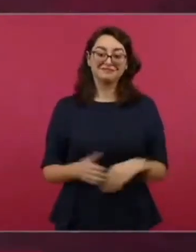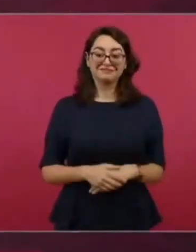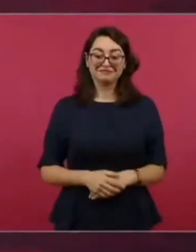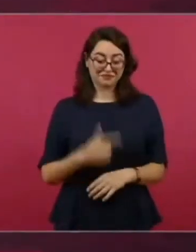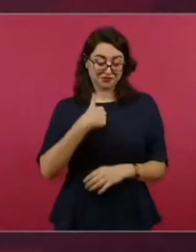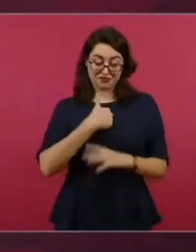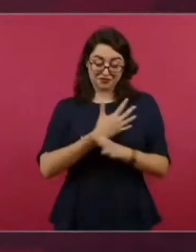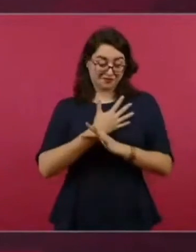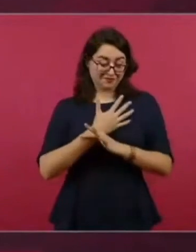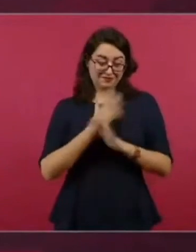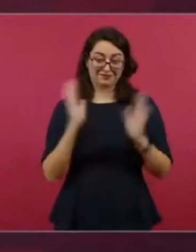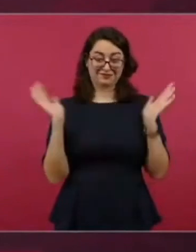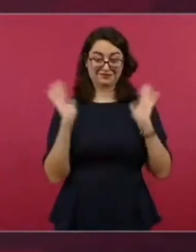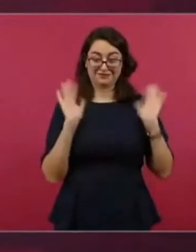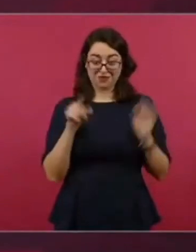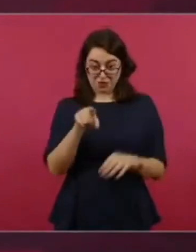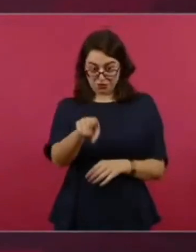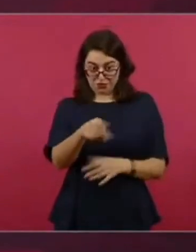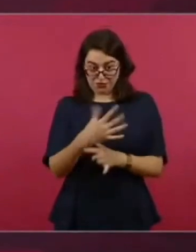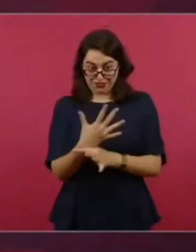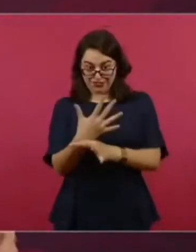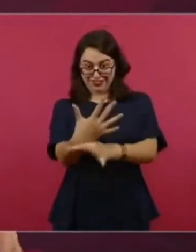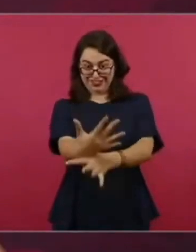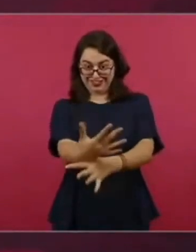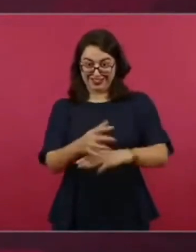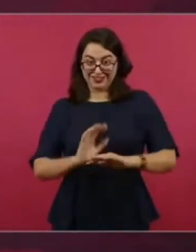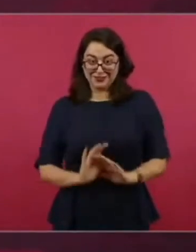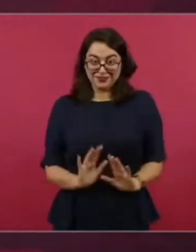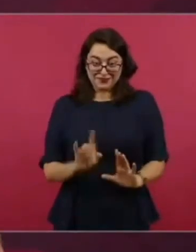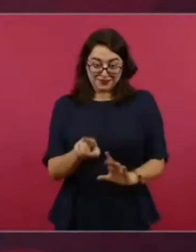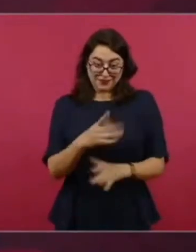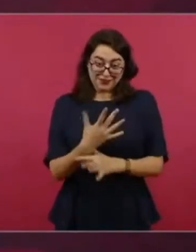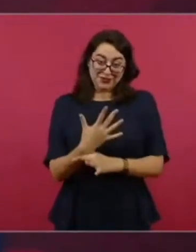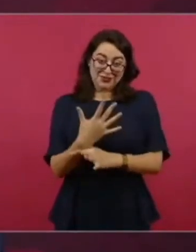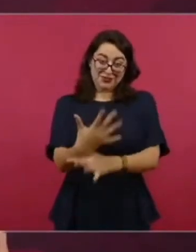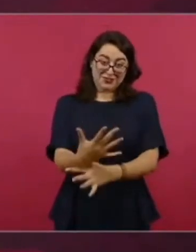no lo dije yo. Ok, no lo dijo usted, lo dije yo.